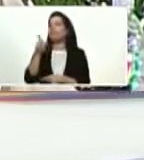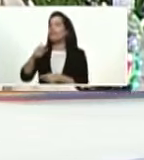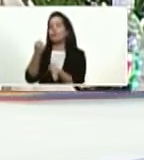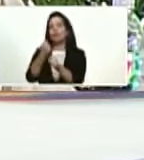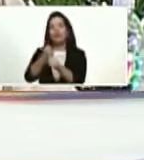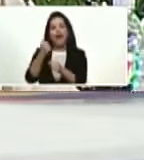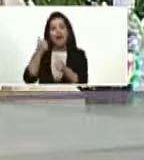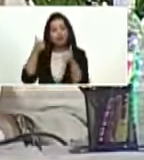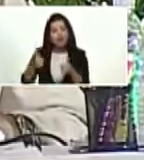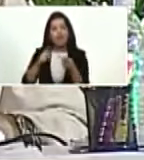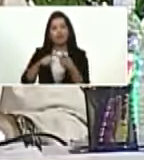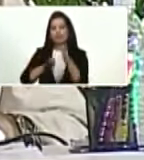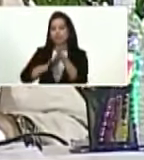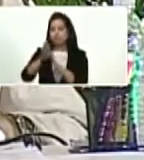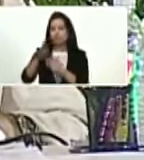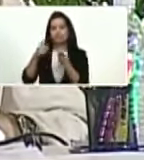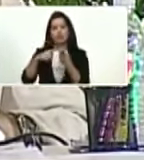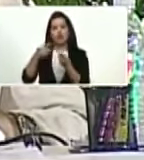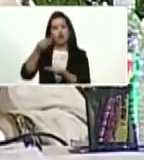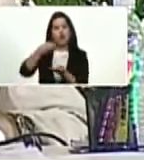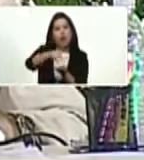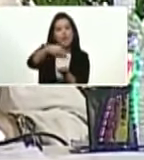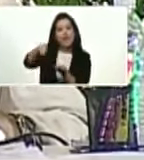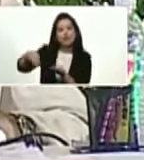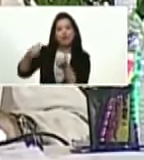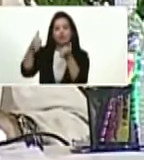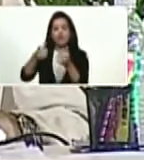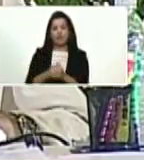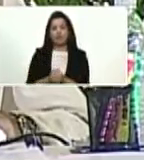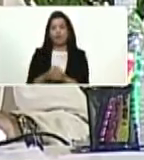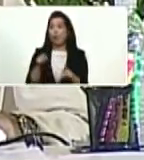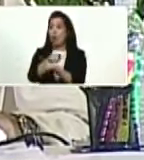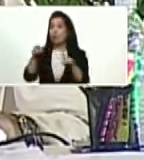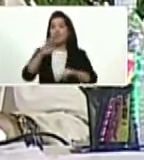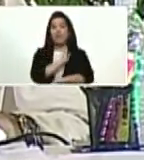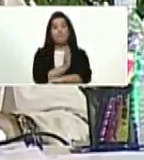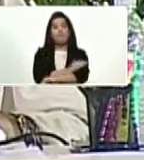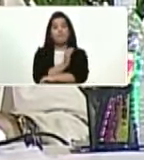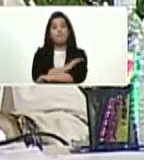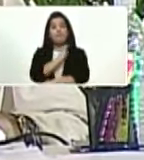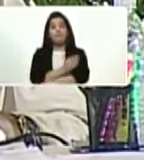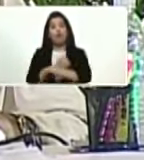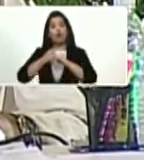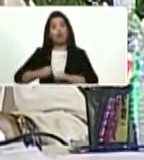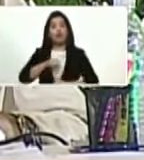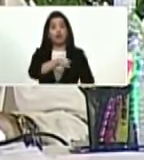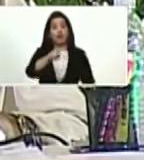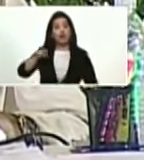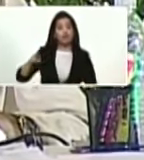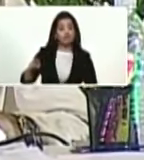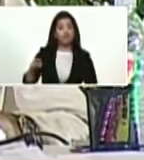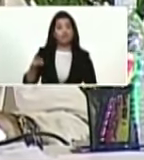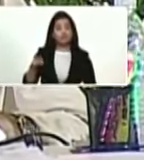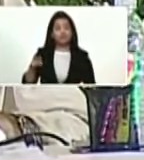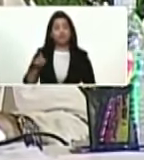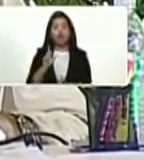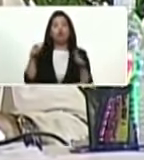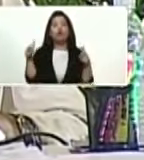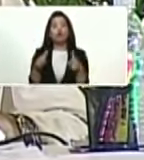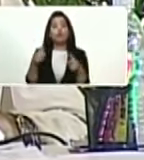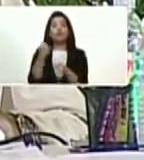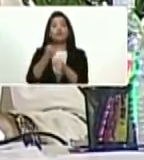comercializadores. Y aquí está el poder. Utilicemos el poder de la clase obrera socialista